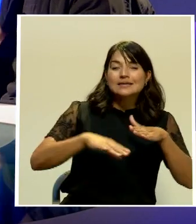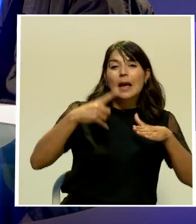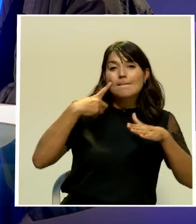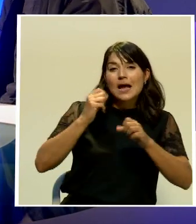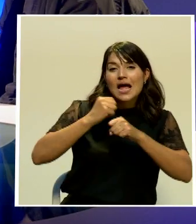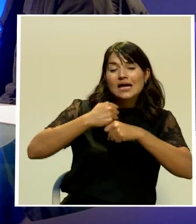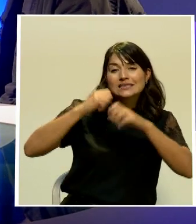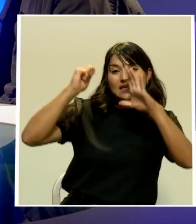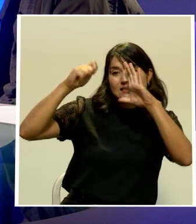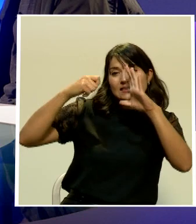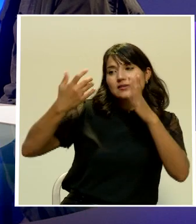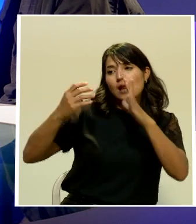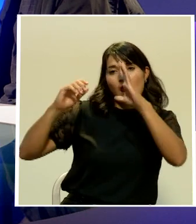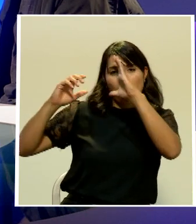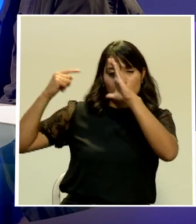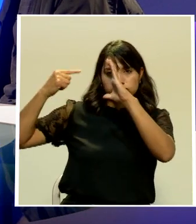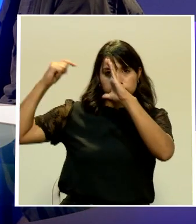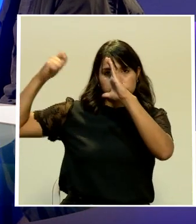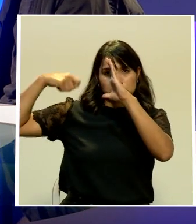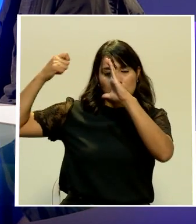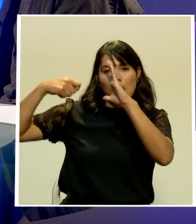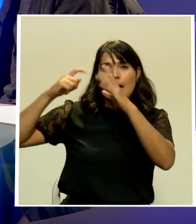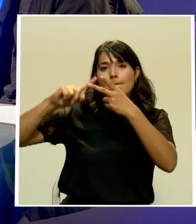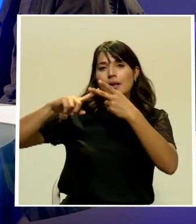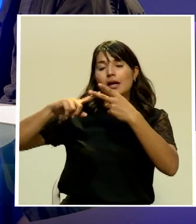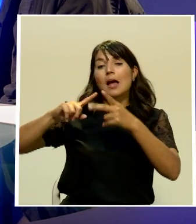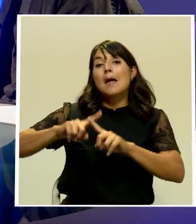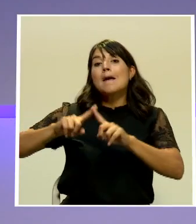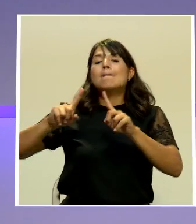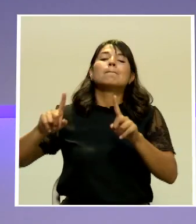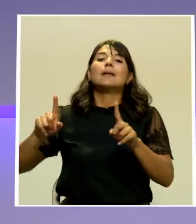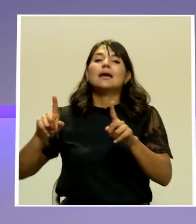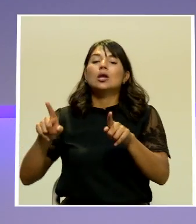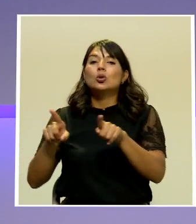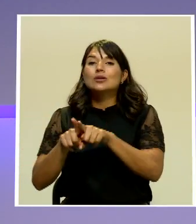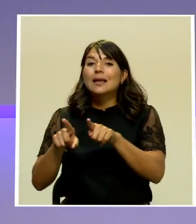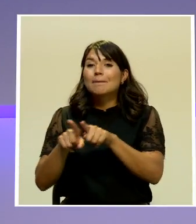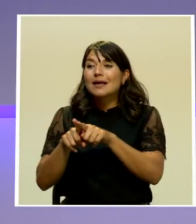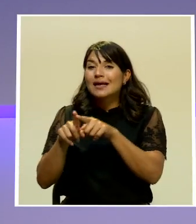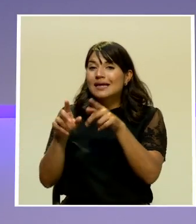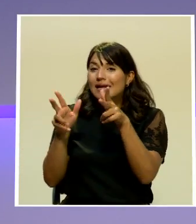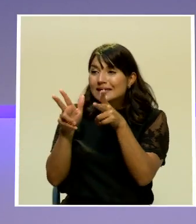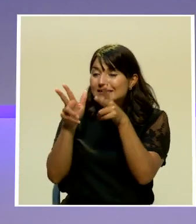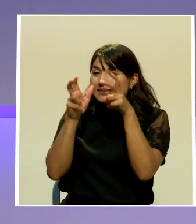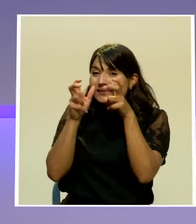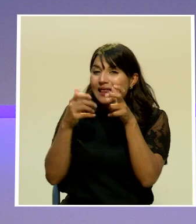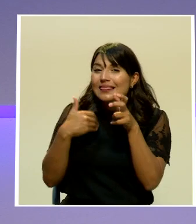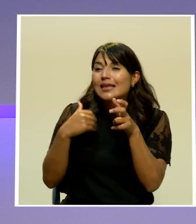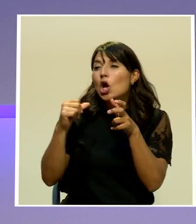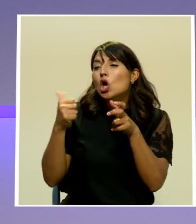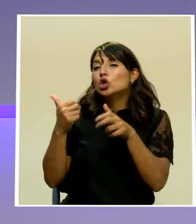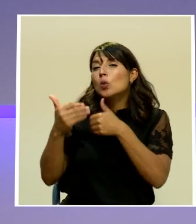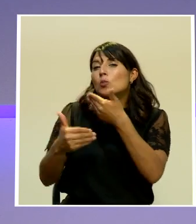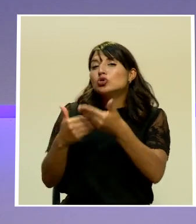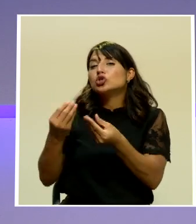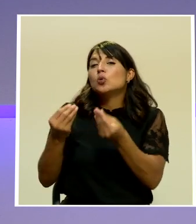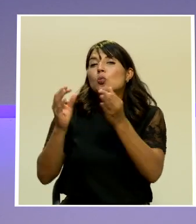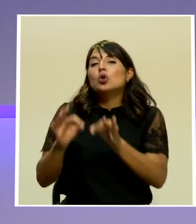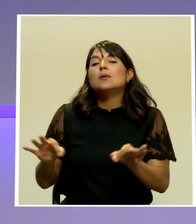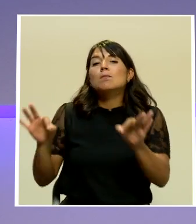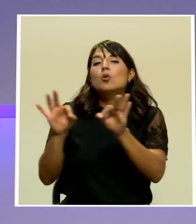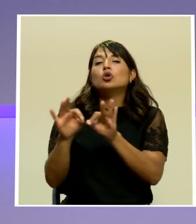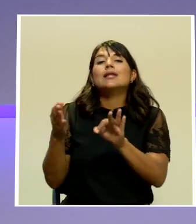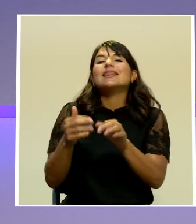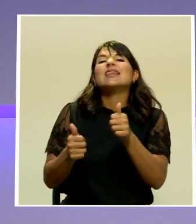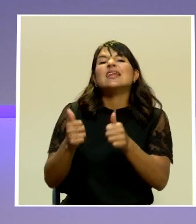dónde pones la cámara. Y en ese sentido, para mí la mirada también tiene otro proceso importante que es la observación. Es